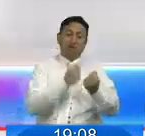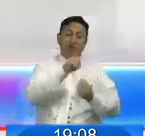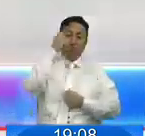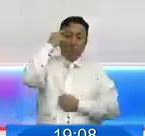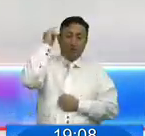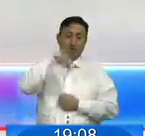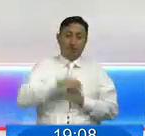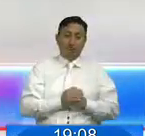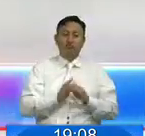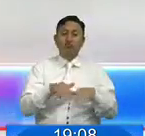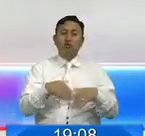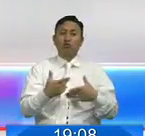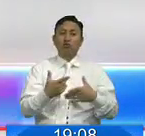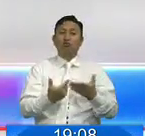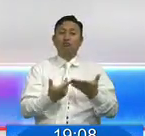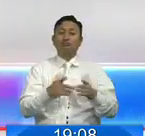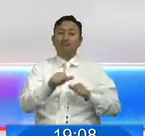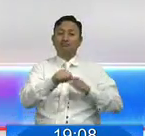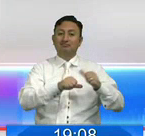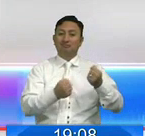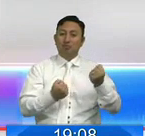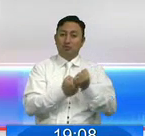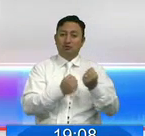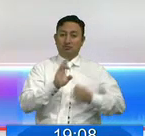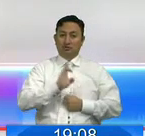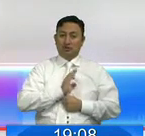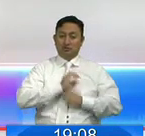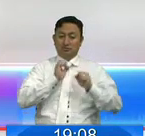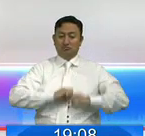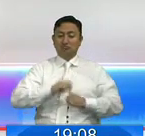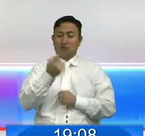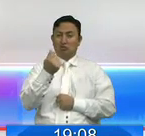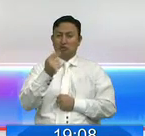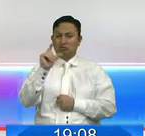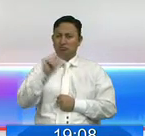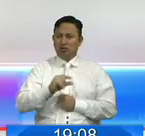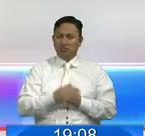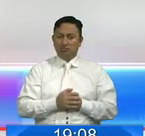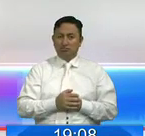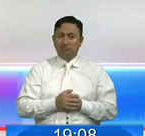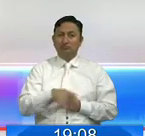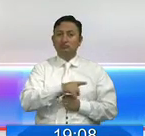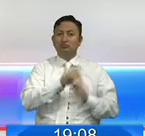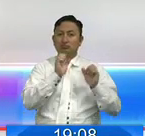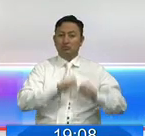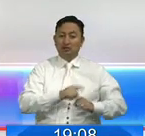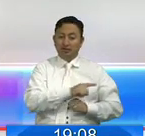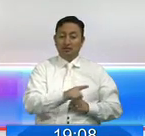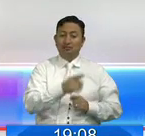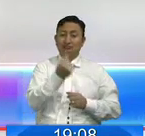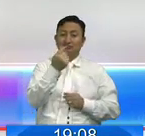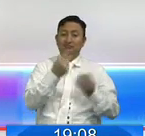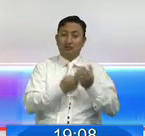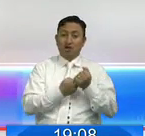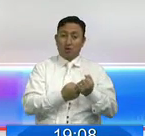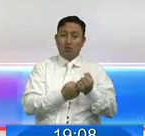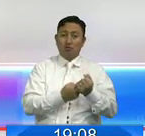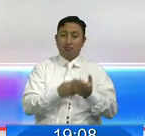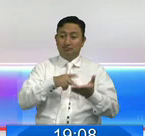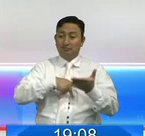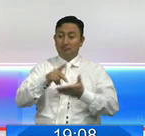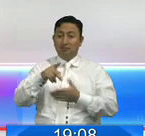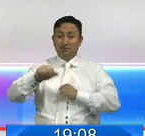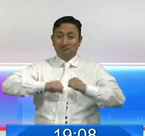gobierno a través de asistencia técnica y financiera a bajo costo y a largo plazo, lo cual permitirá el ahorro de recursos por el pago de